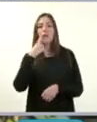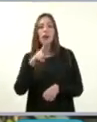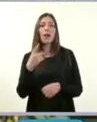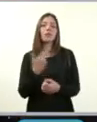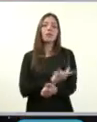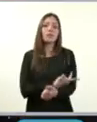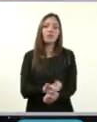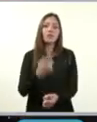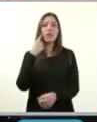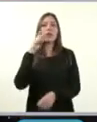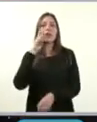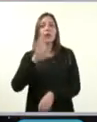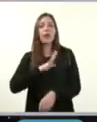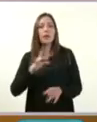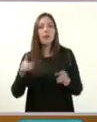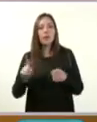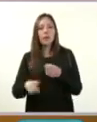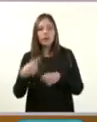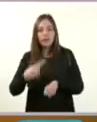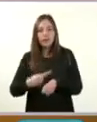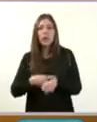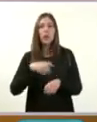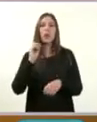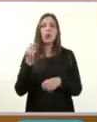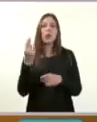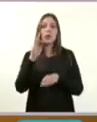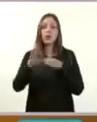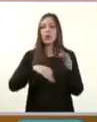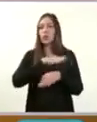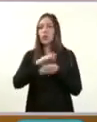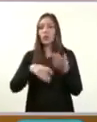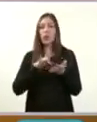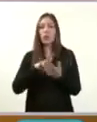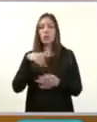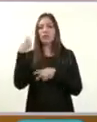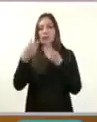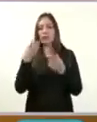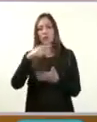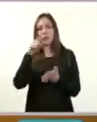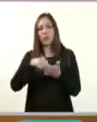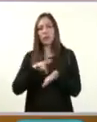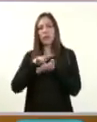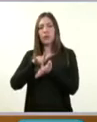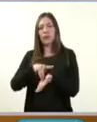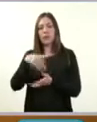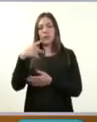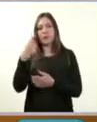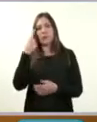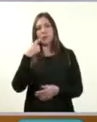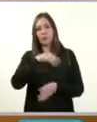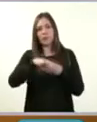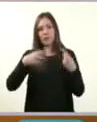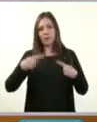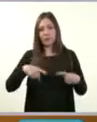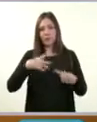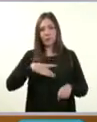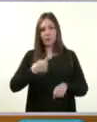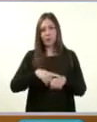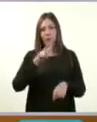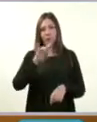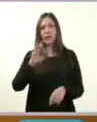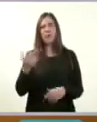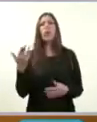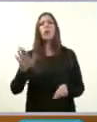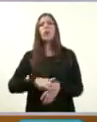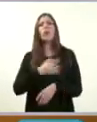toda la población. Oye, a ver, platícanos por qué se llama Mantén la Promesa y cómo surge la idea de empezar a hacer este tipo de eventos,